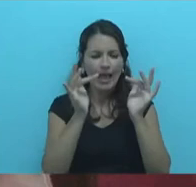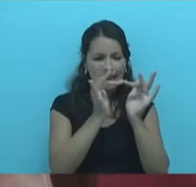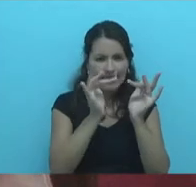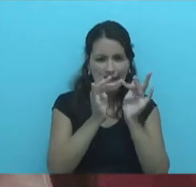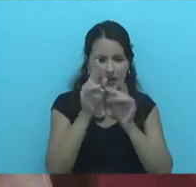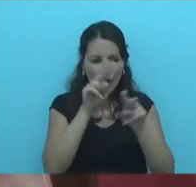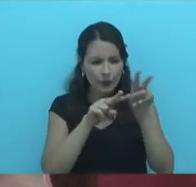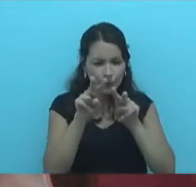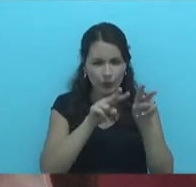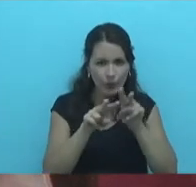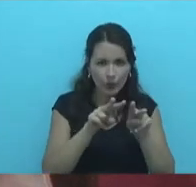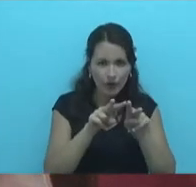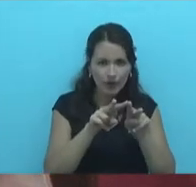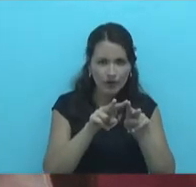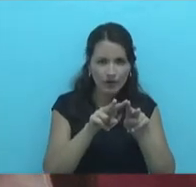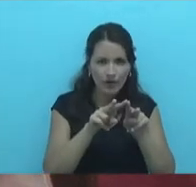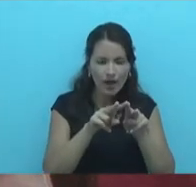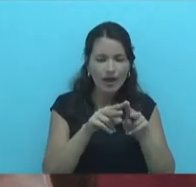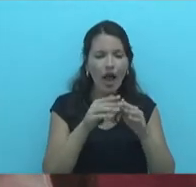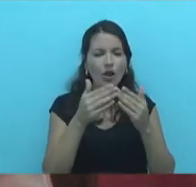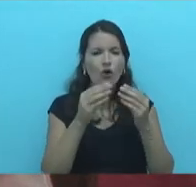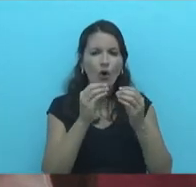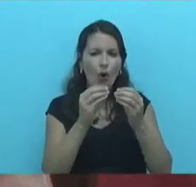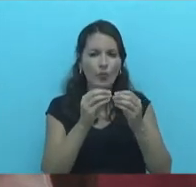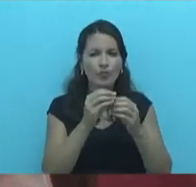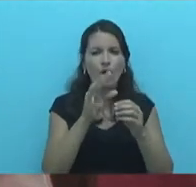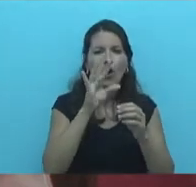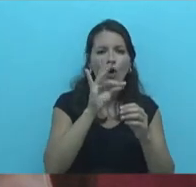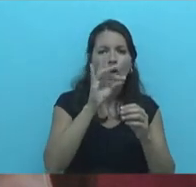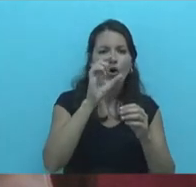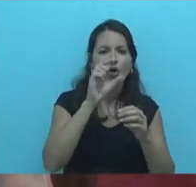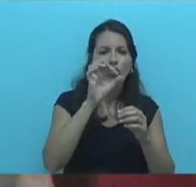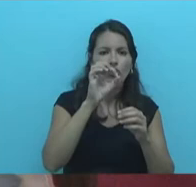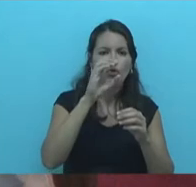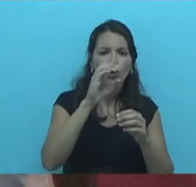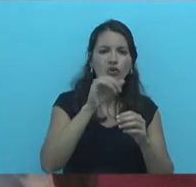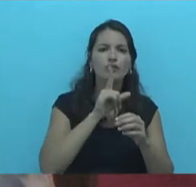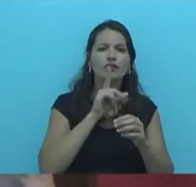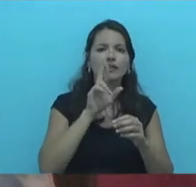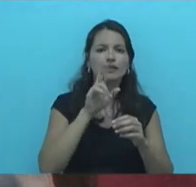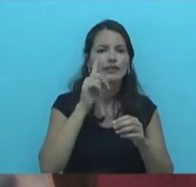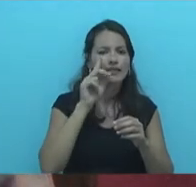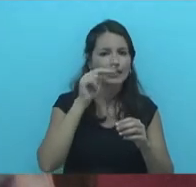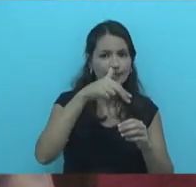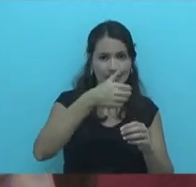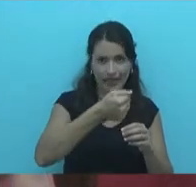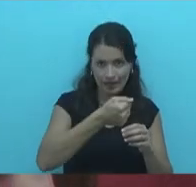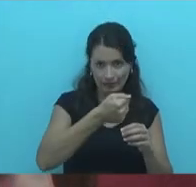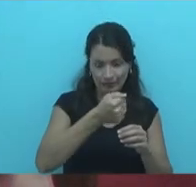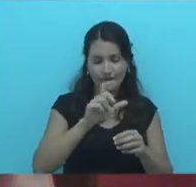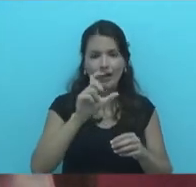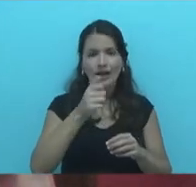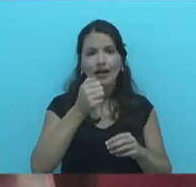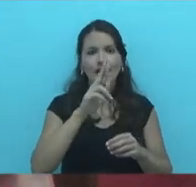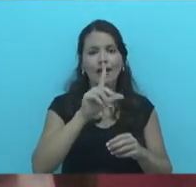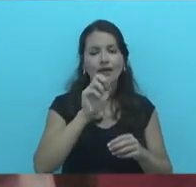Calvo está citado, sino que está citado un famoso artista, ¿no es cierto?, actor,